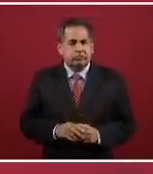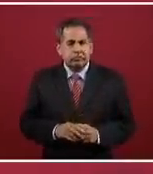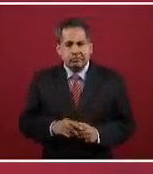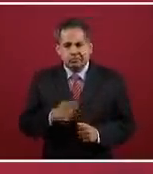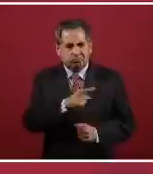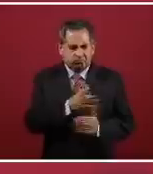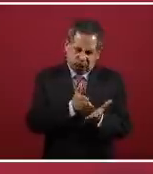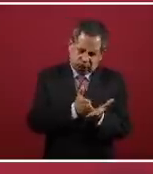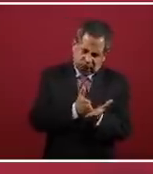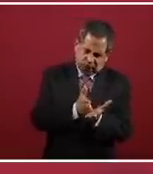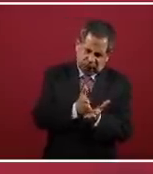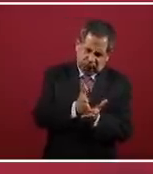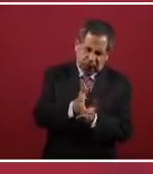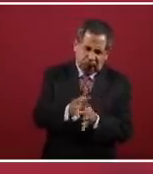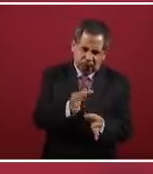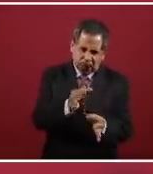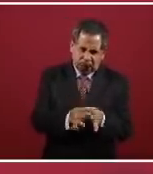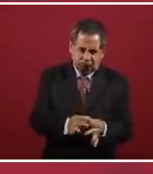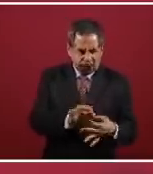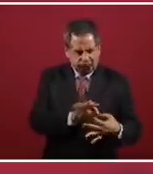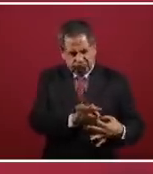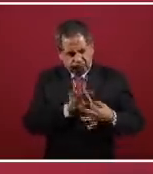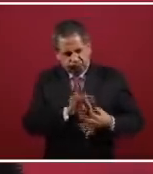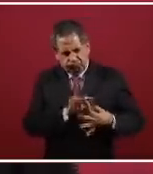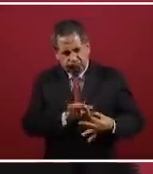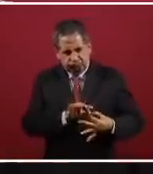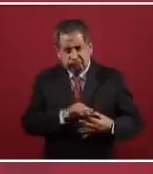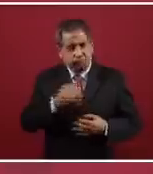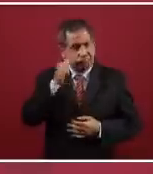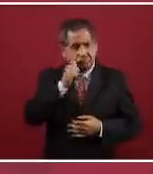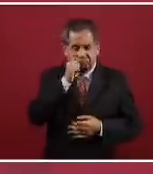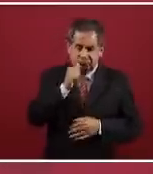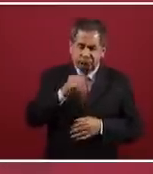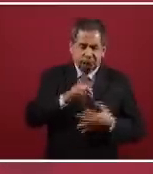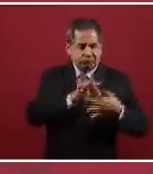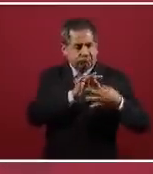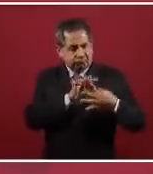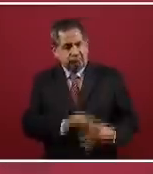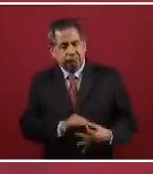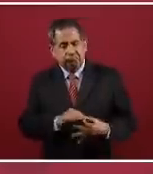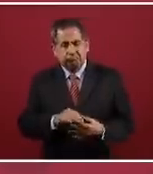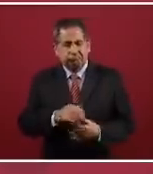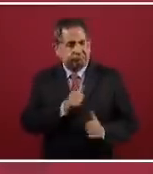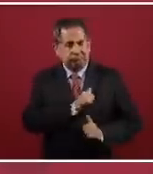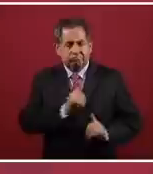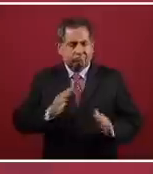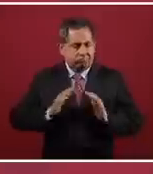son leales, como siempre lo ha sido el